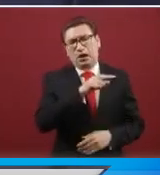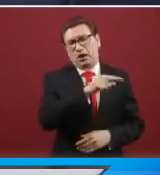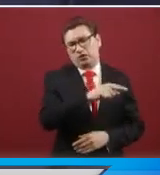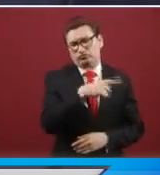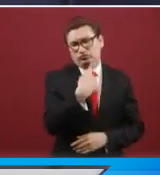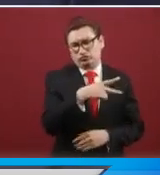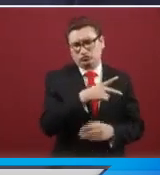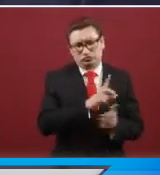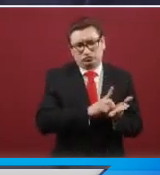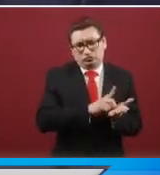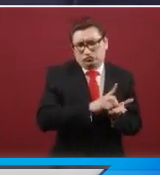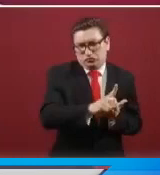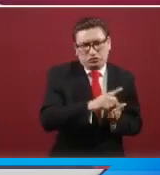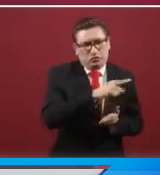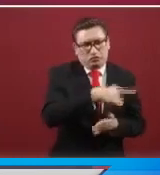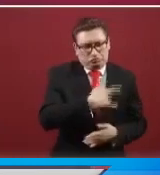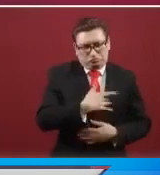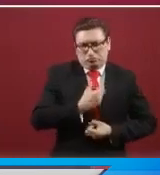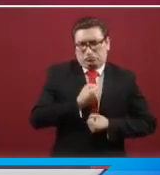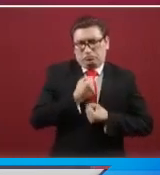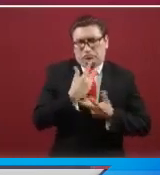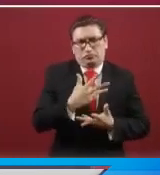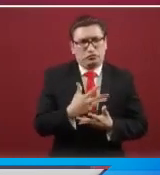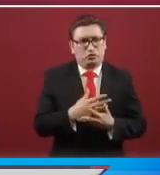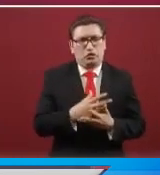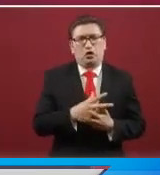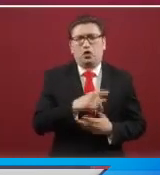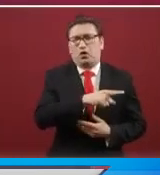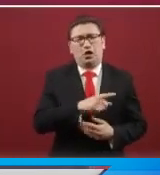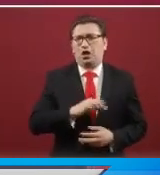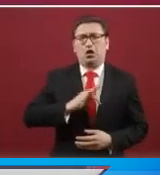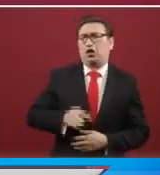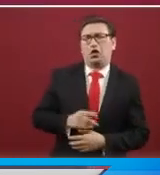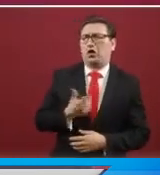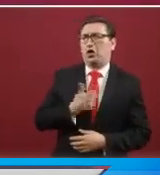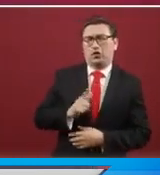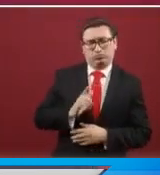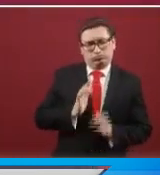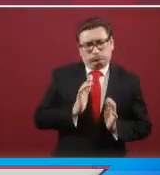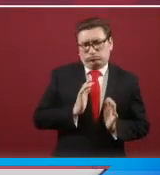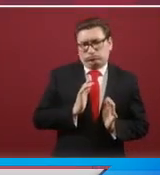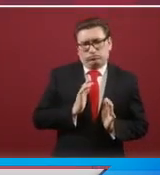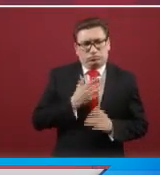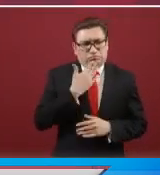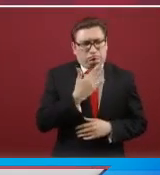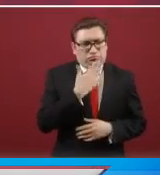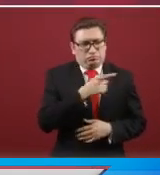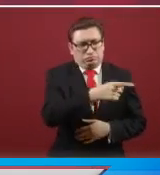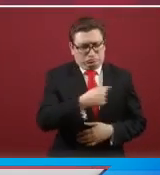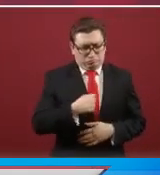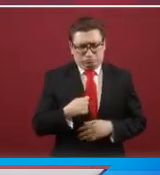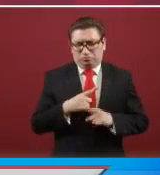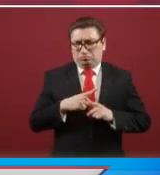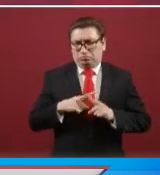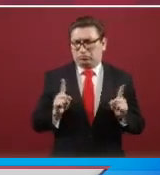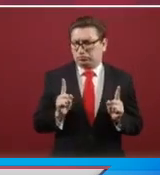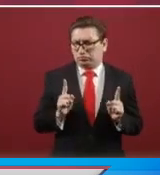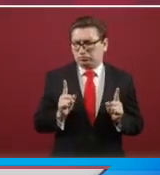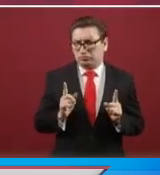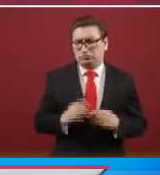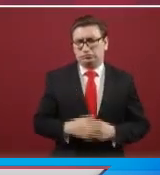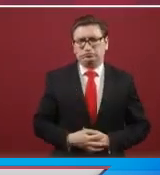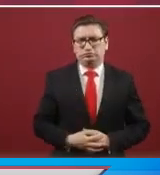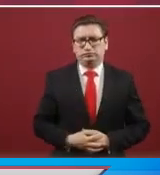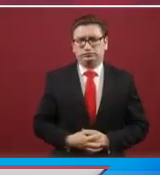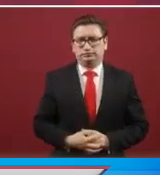presidente visitará Piedras Negras, Coahuila. No estará en Puebla porque hay elecciones y no visitará estados durante procesos electorales. El día de mañana estará